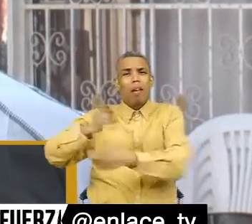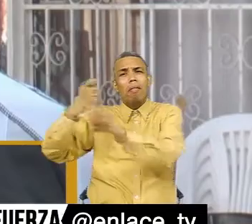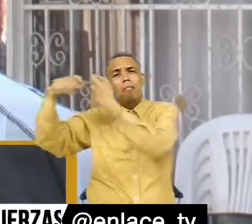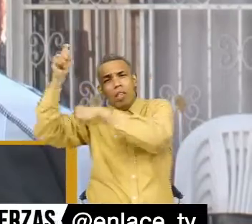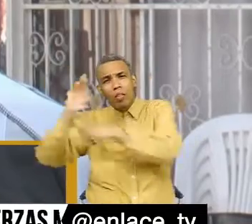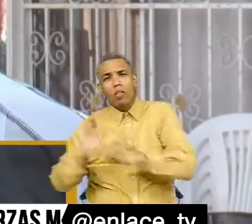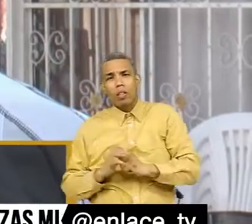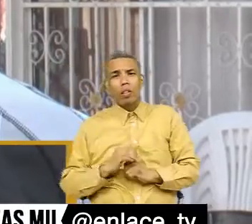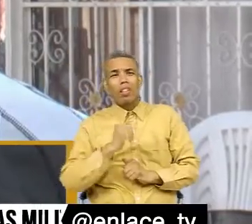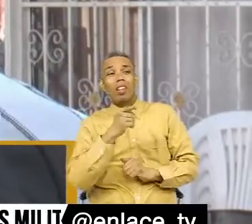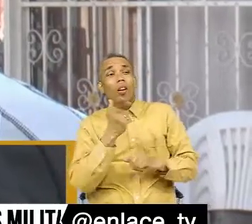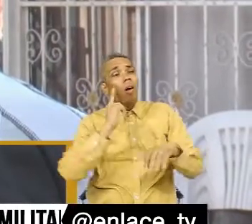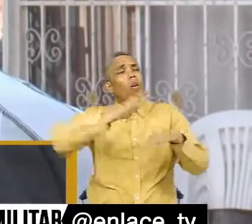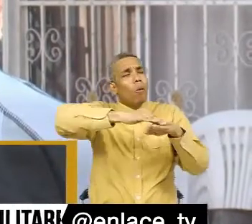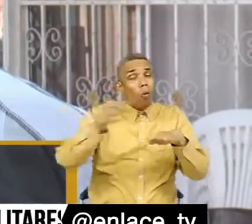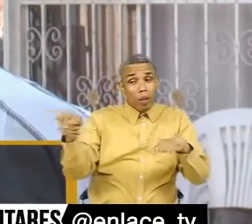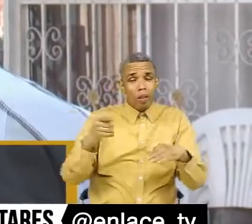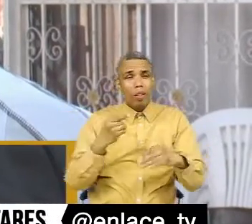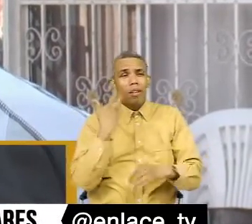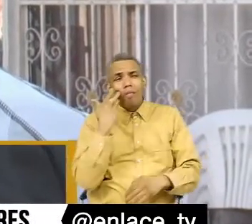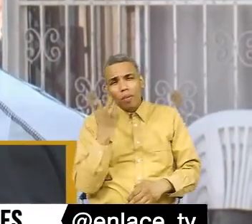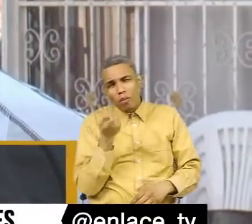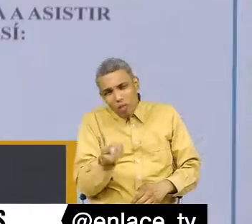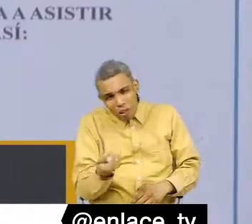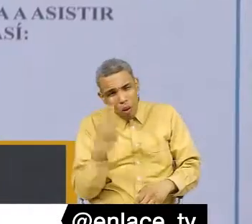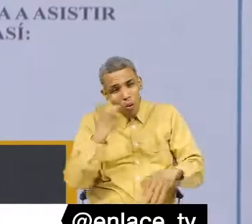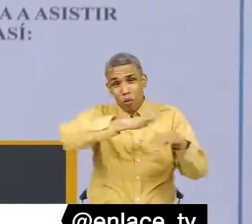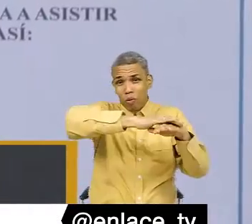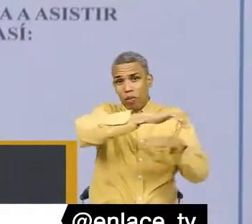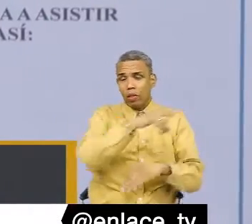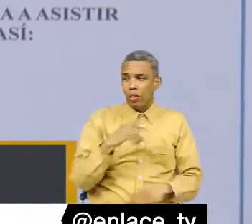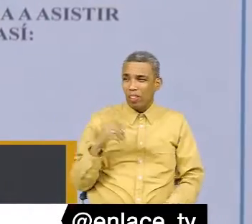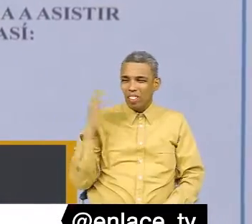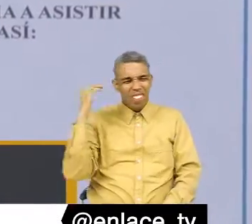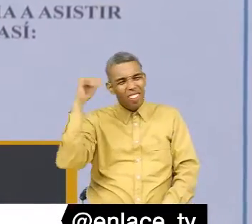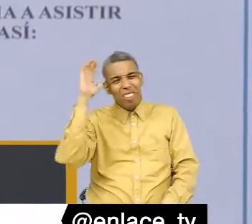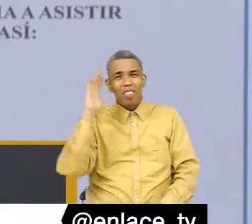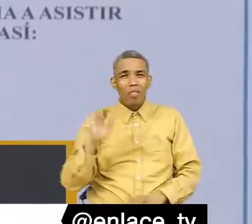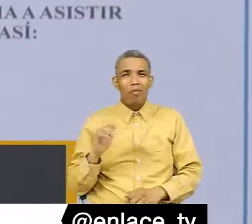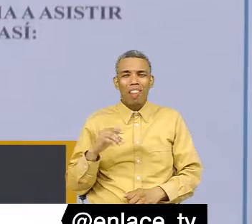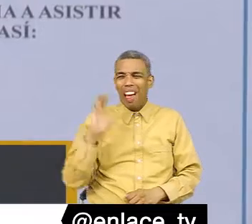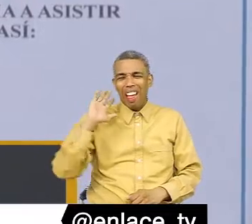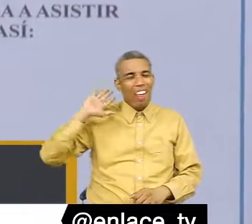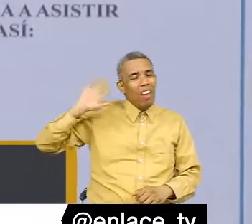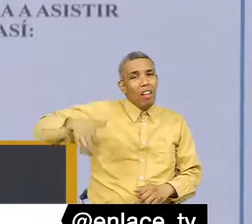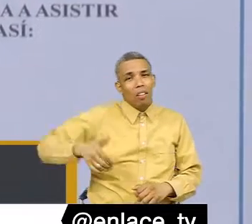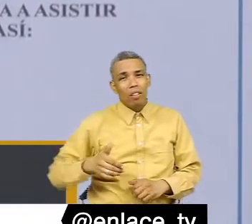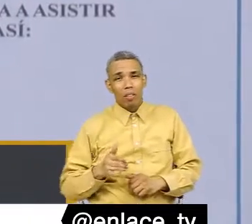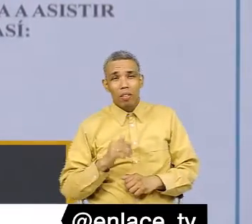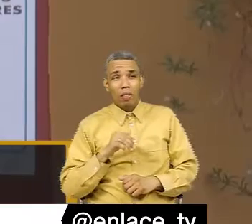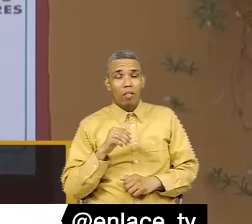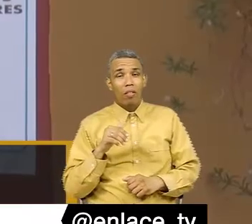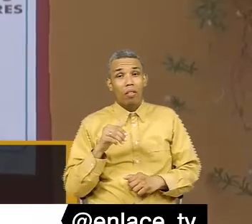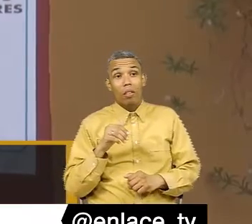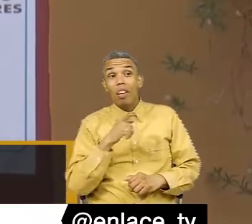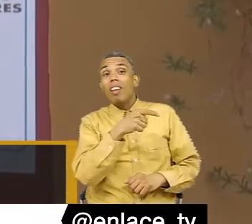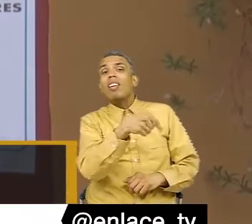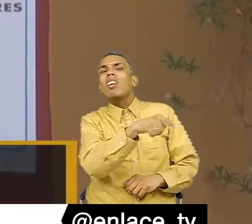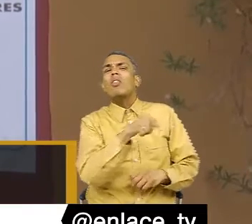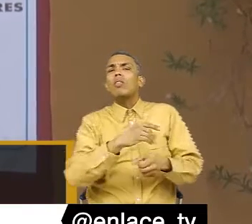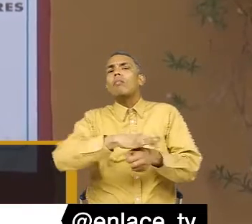papá anteriormente, ella ingresó por un dolor lumbar. Supuestamente ellos decían